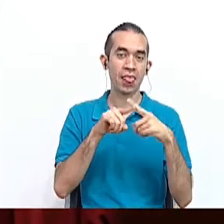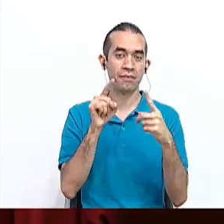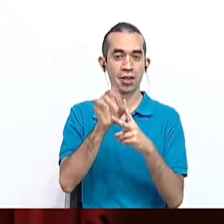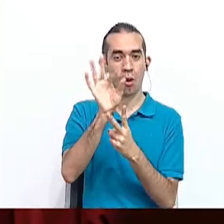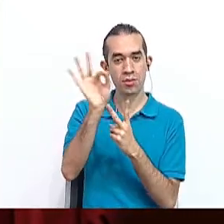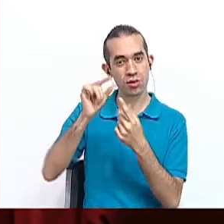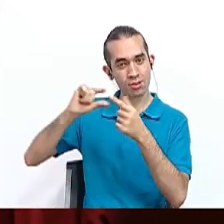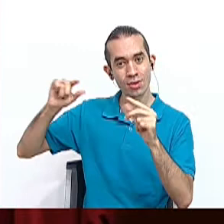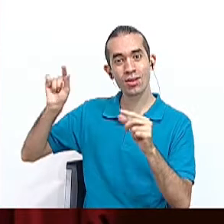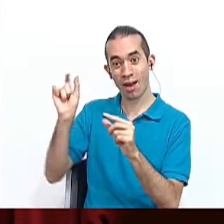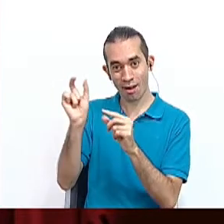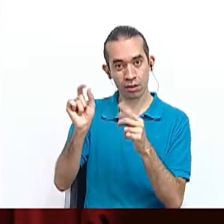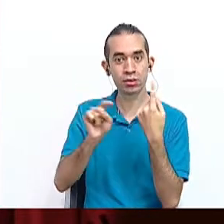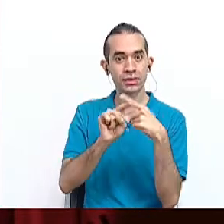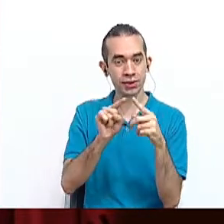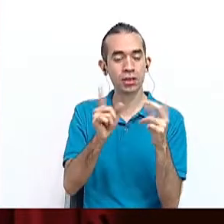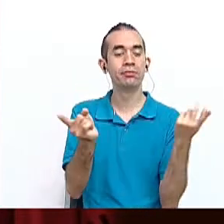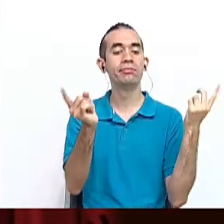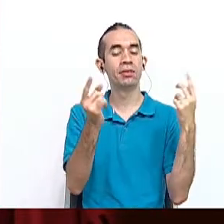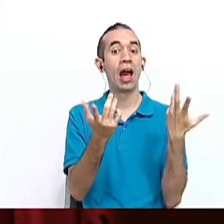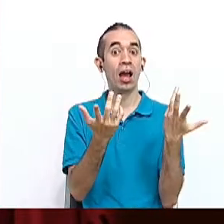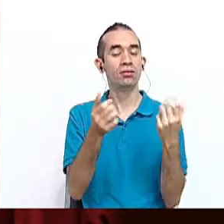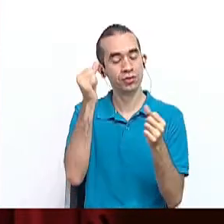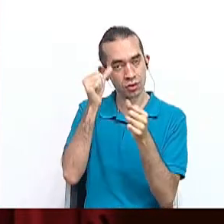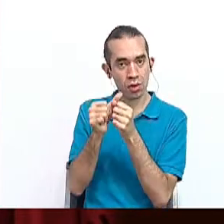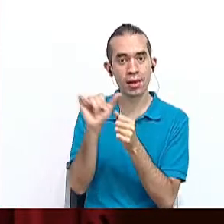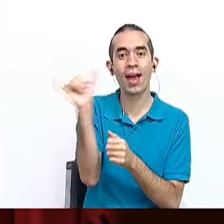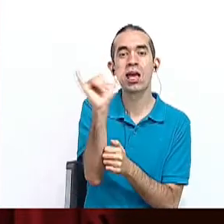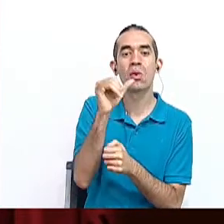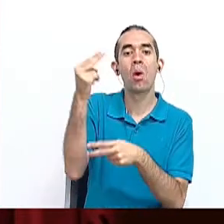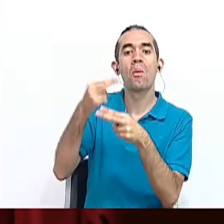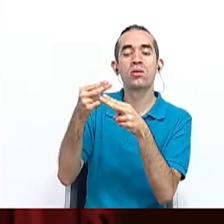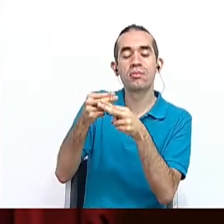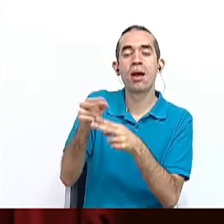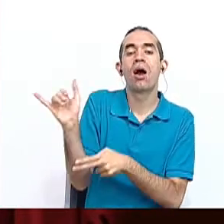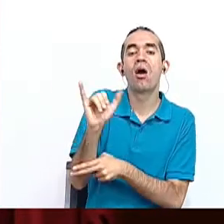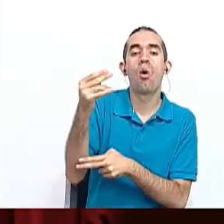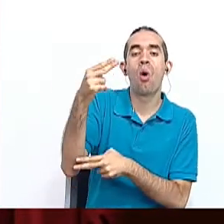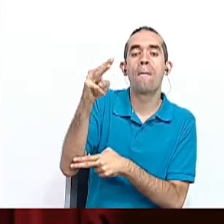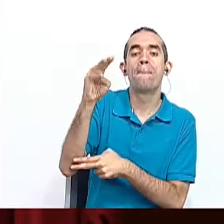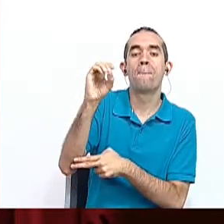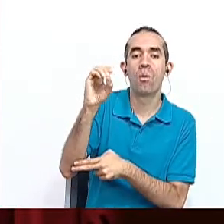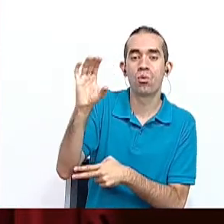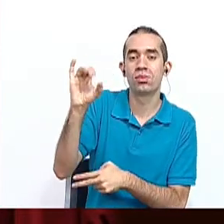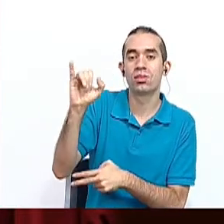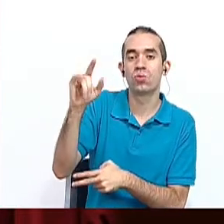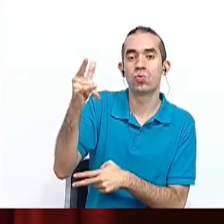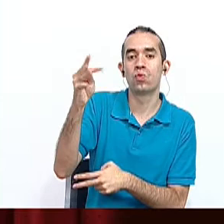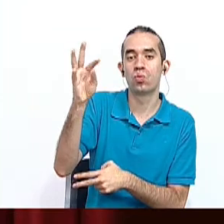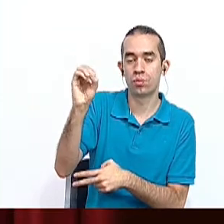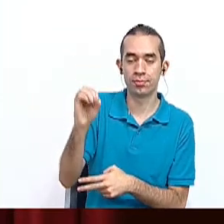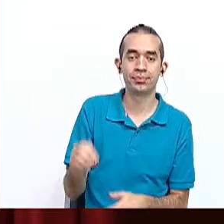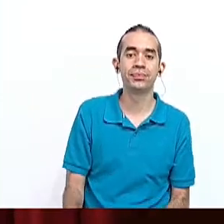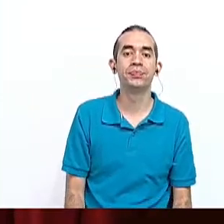distintos. Recuerdan que cuando los alelos son iguales se les llama homocigoto. Vamos con el